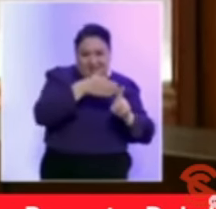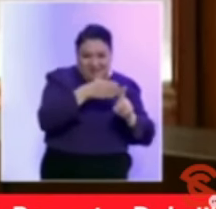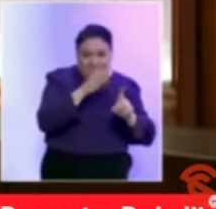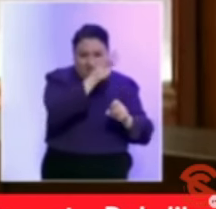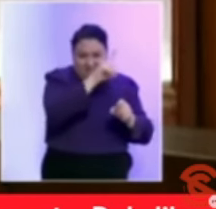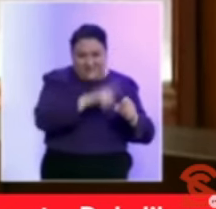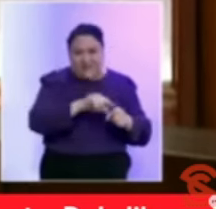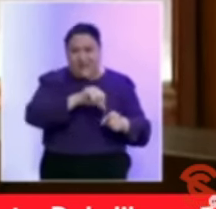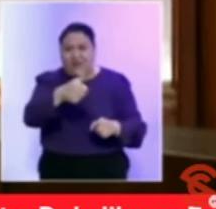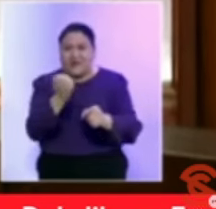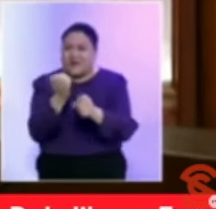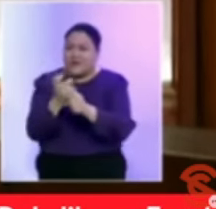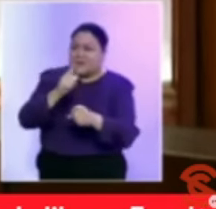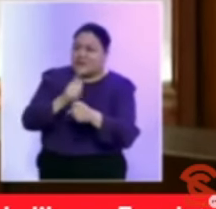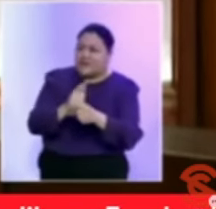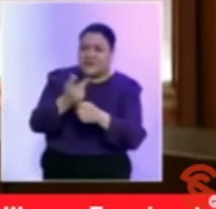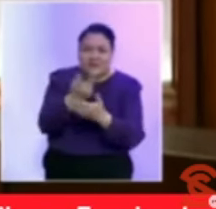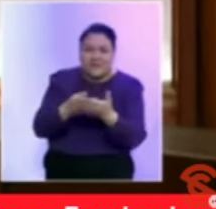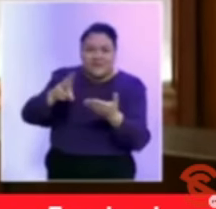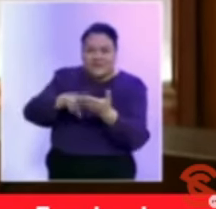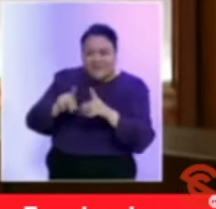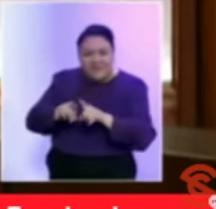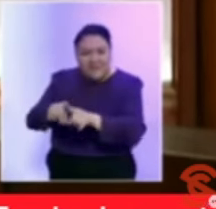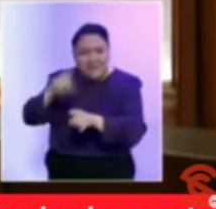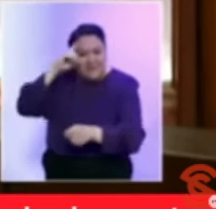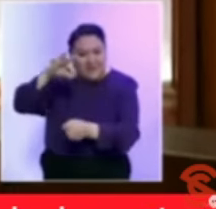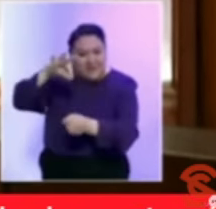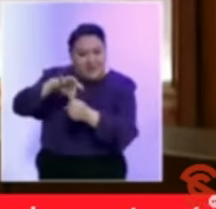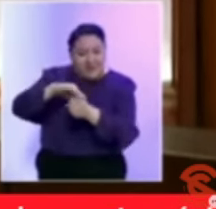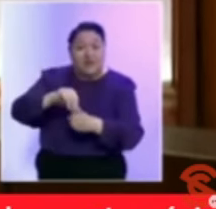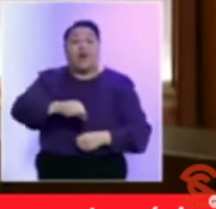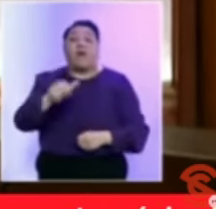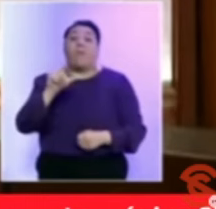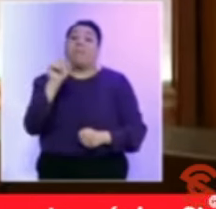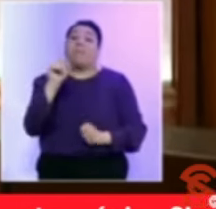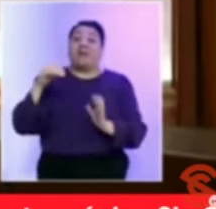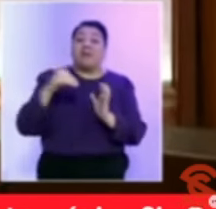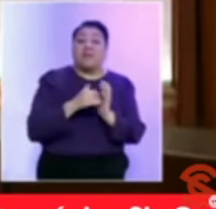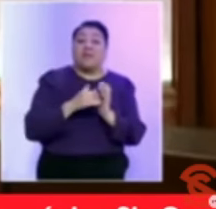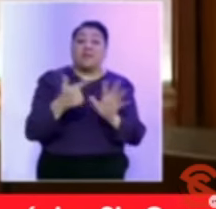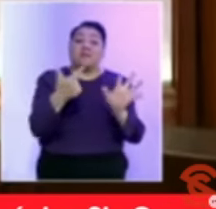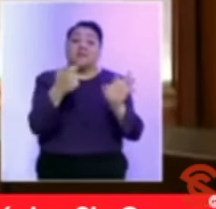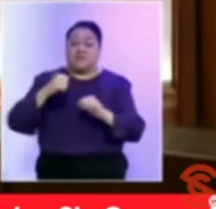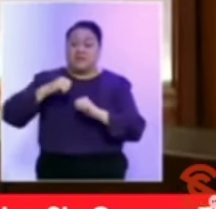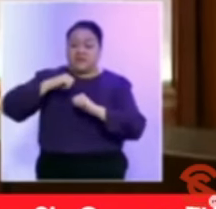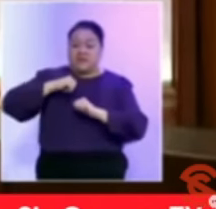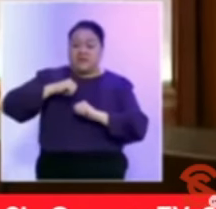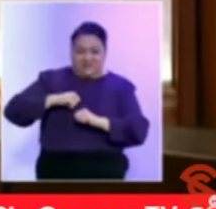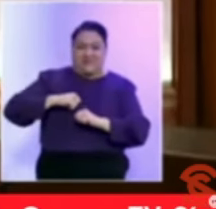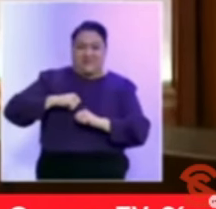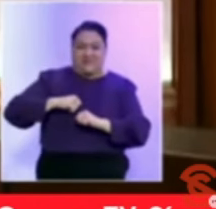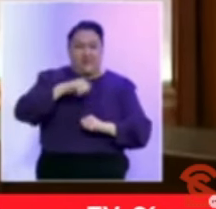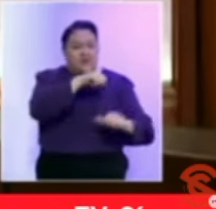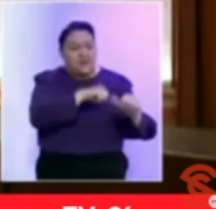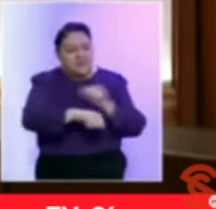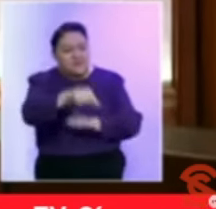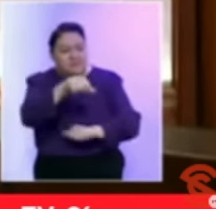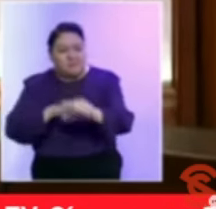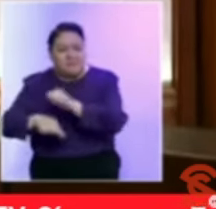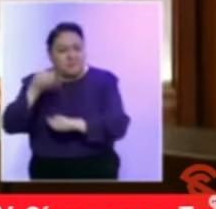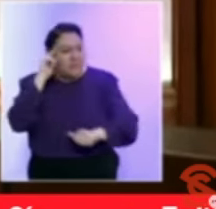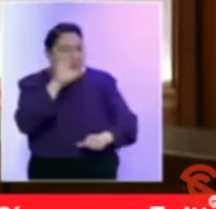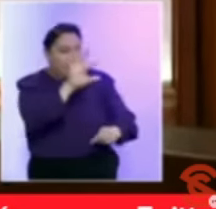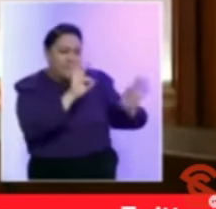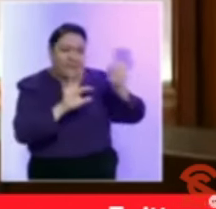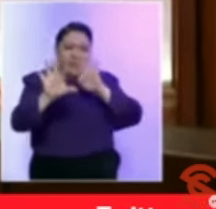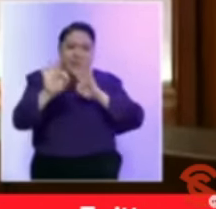locales concurrentes 20708 cargos que se eligieron a través